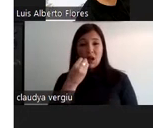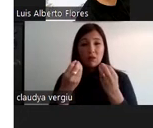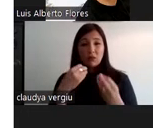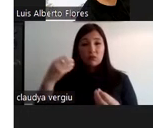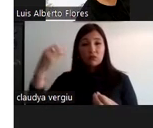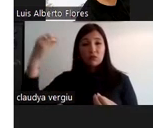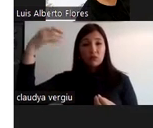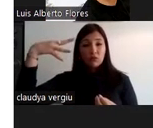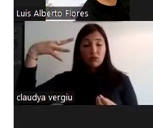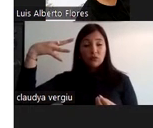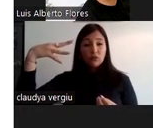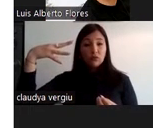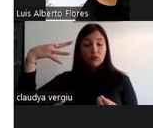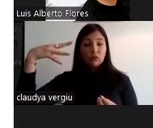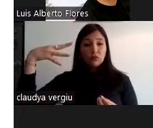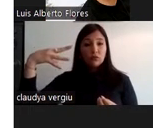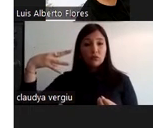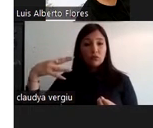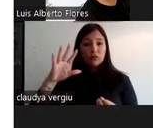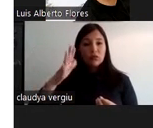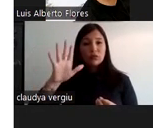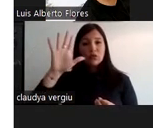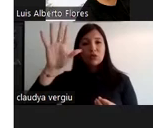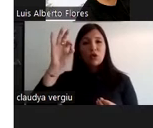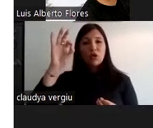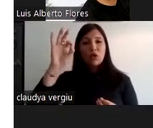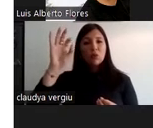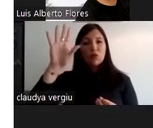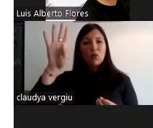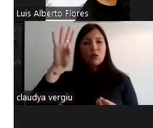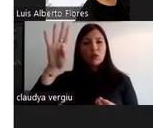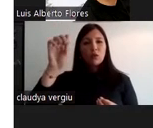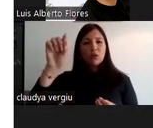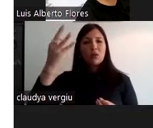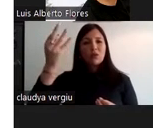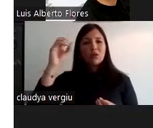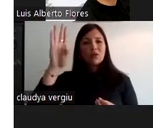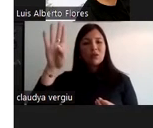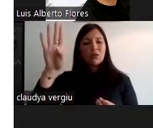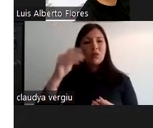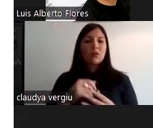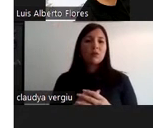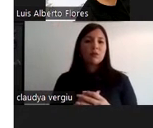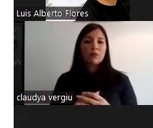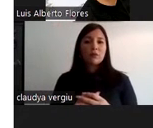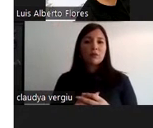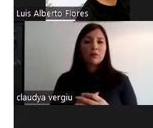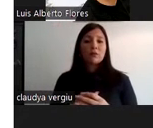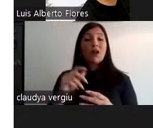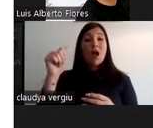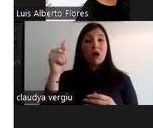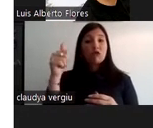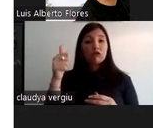esta inflación estaba alrededor de cinco punto cuarenta y cuatro o cinco punto treinta y nueve mes de agosto